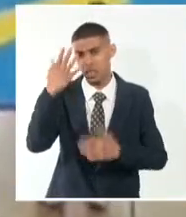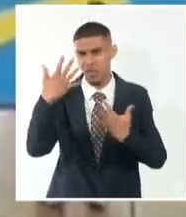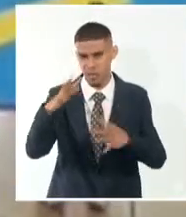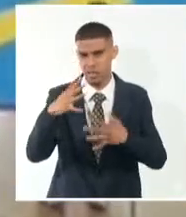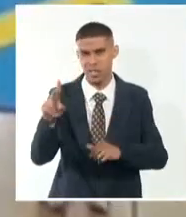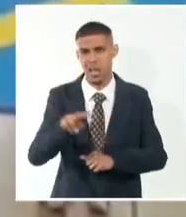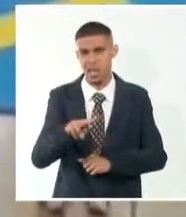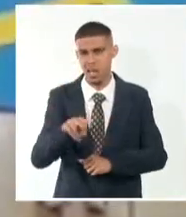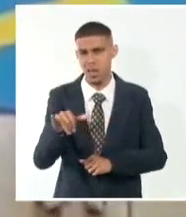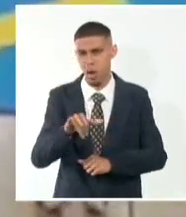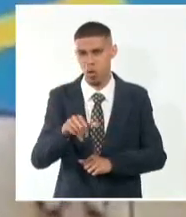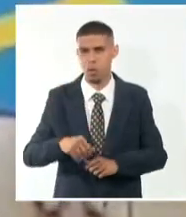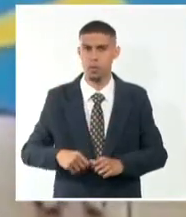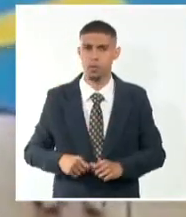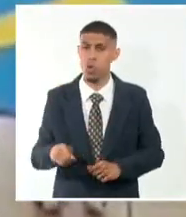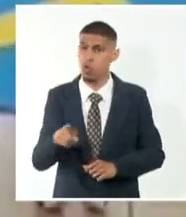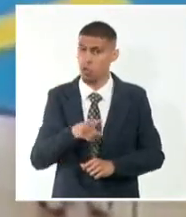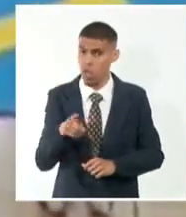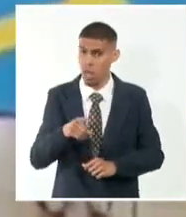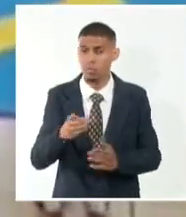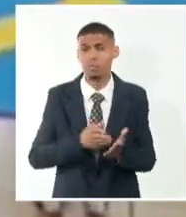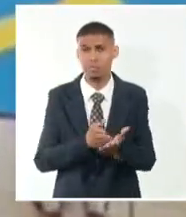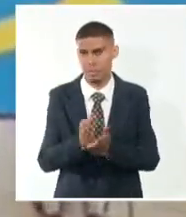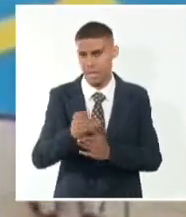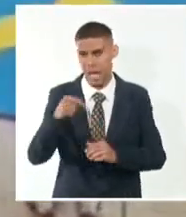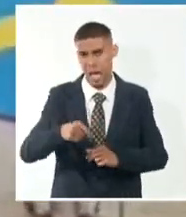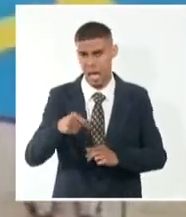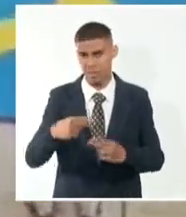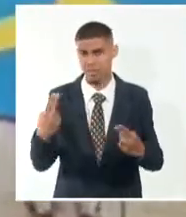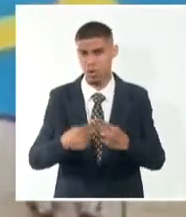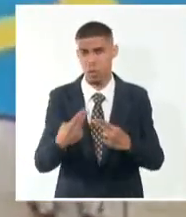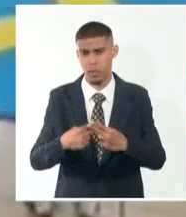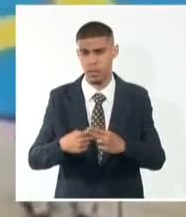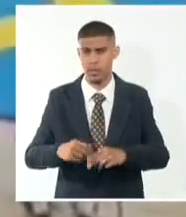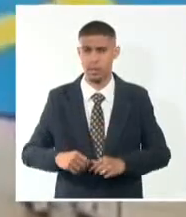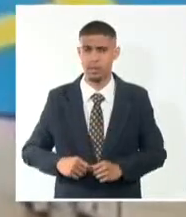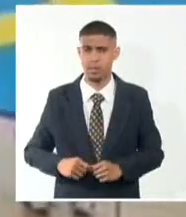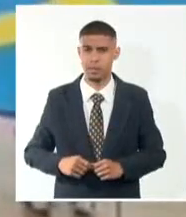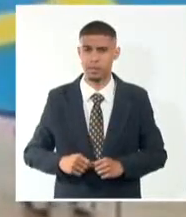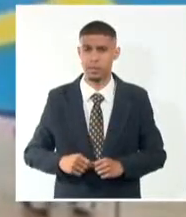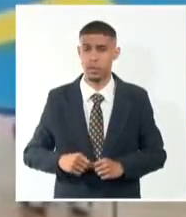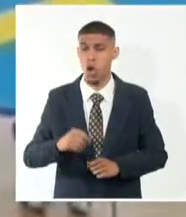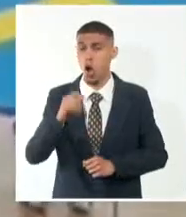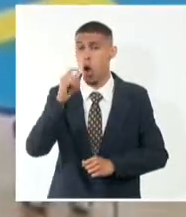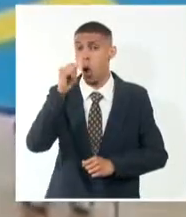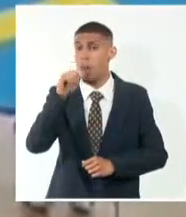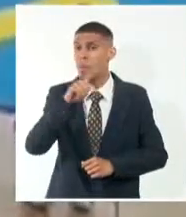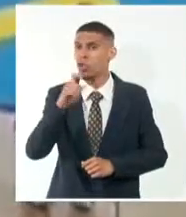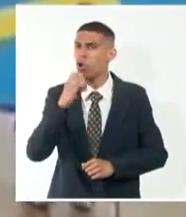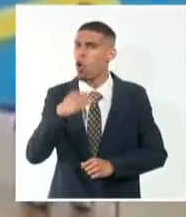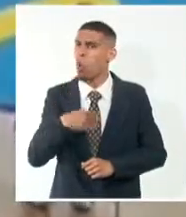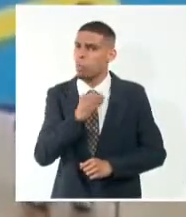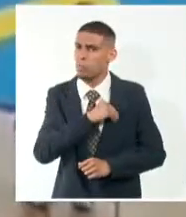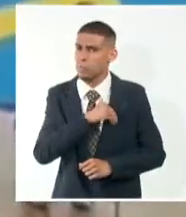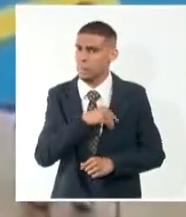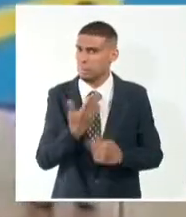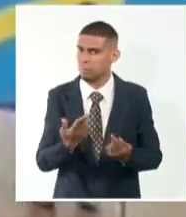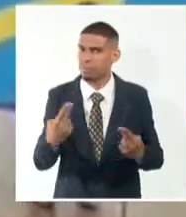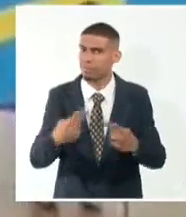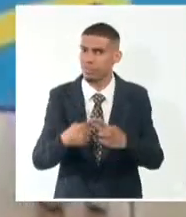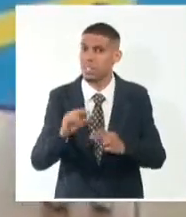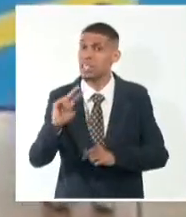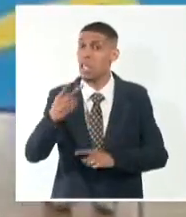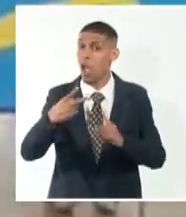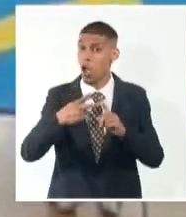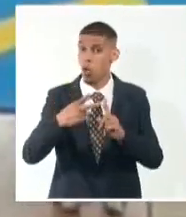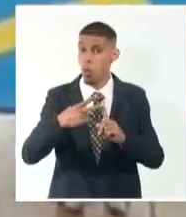para ti, porque ustedes, por supuesto, seguirán aquí en los Juegos del ALBA compitiendo. Pero Darío, dime, ¿cómo te sentiste también al obtener la